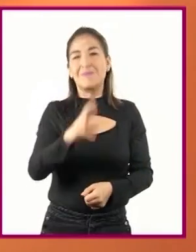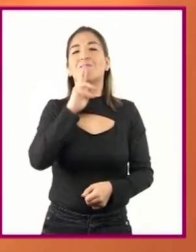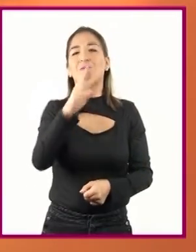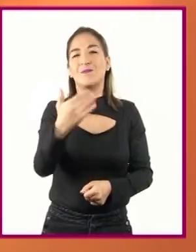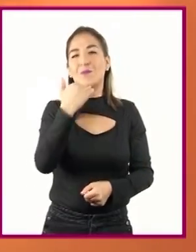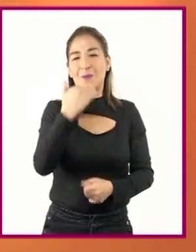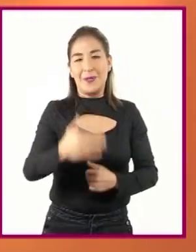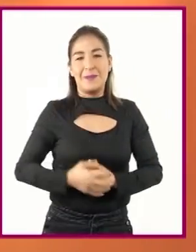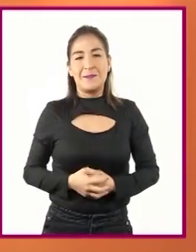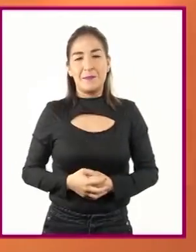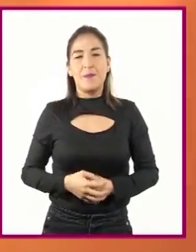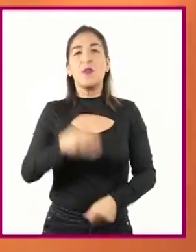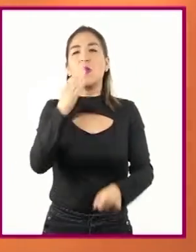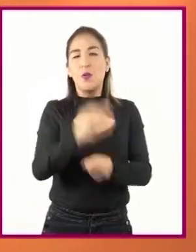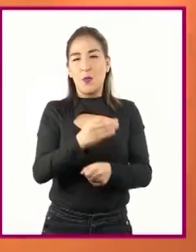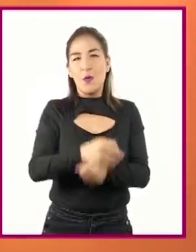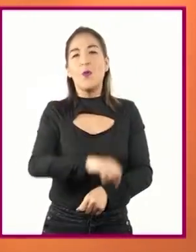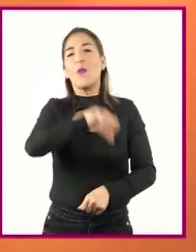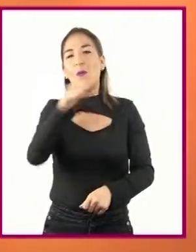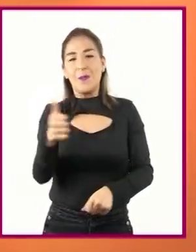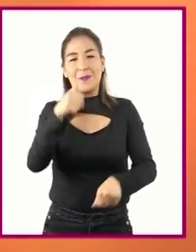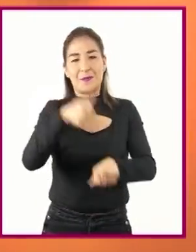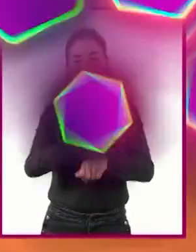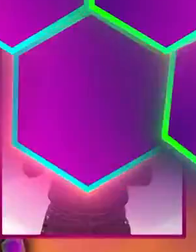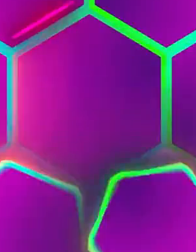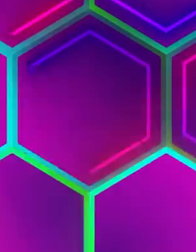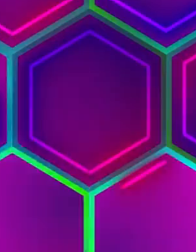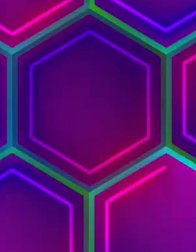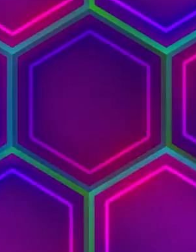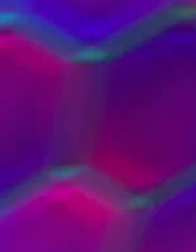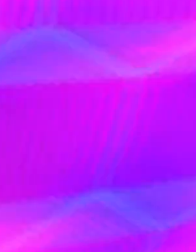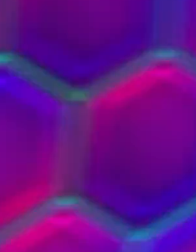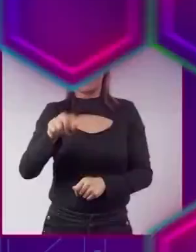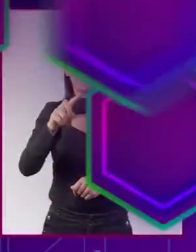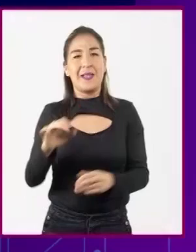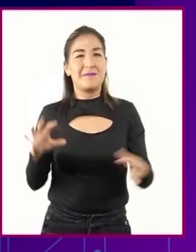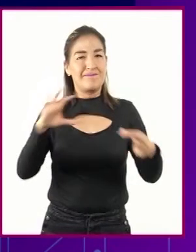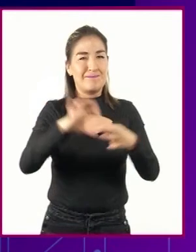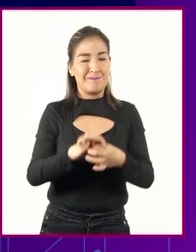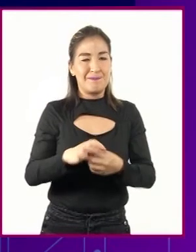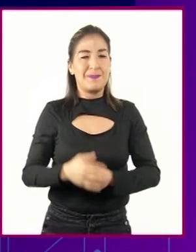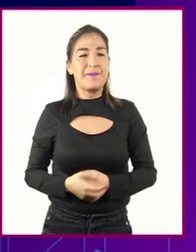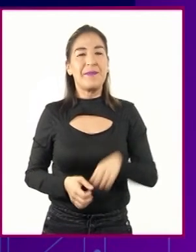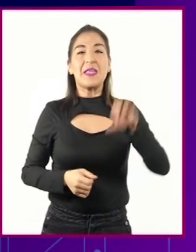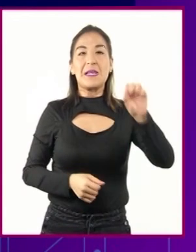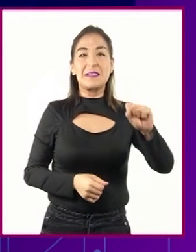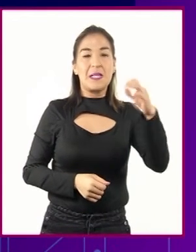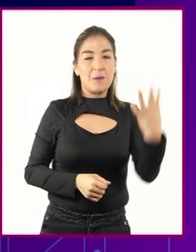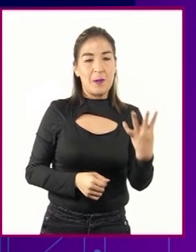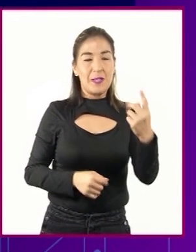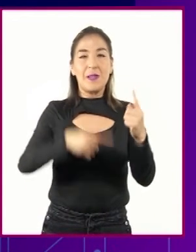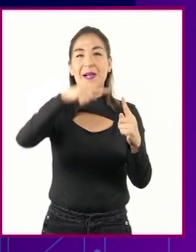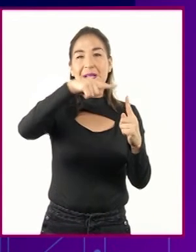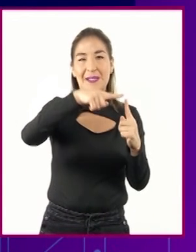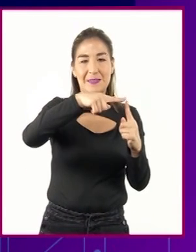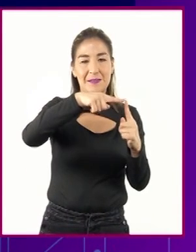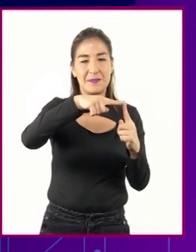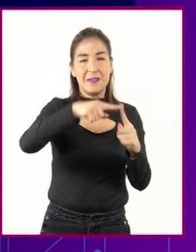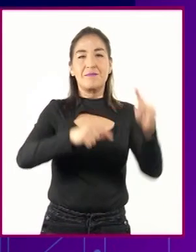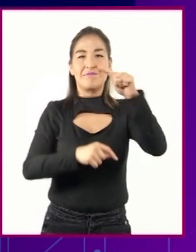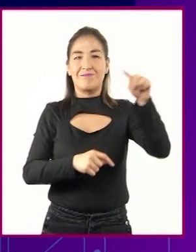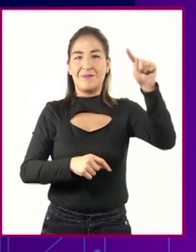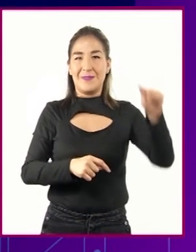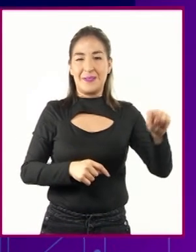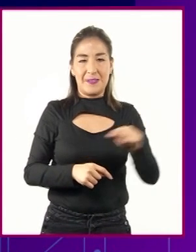correcta. Veamos la siguiente operación combinada. Es 64 entre, se abre un